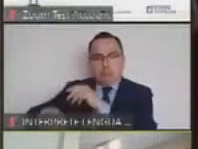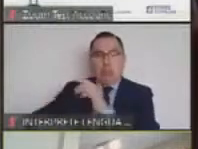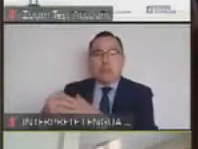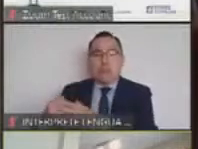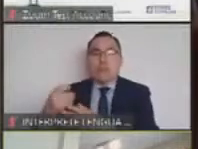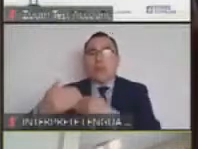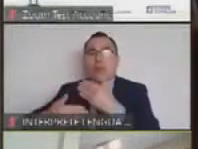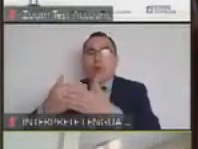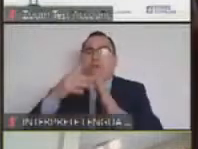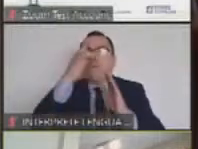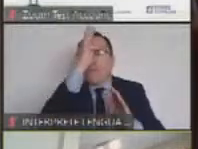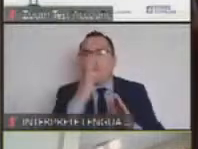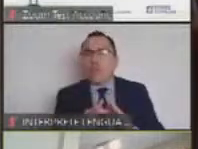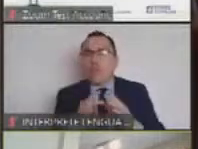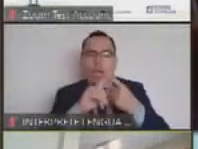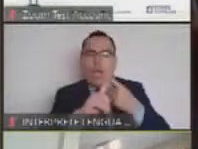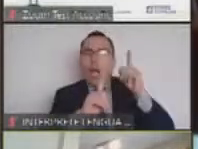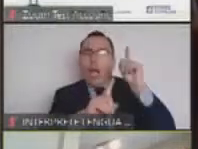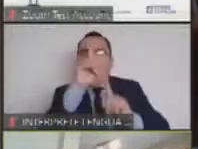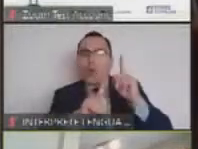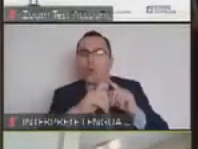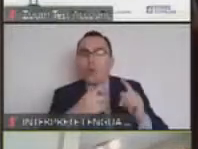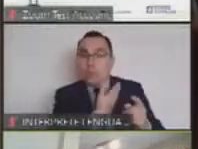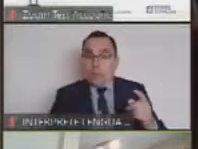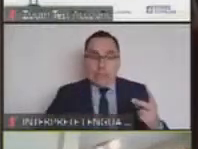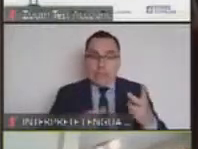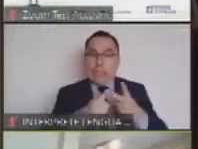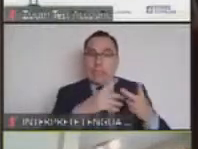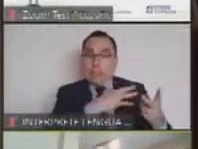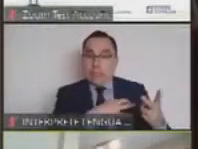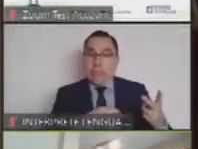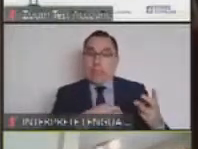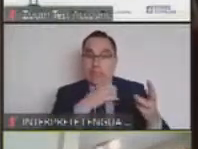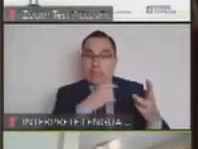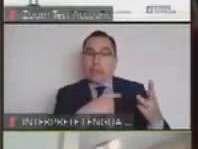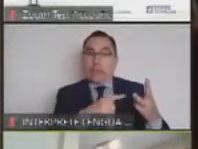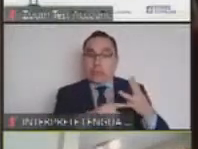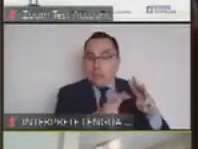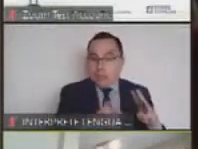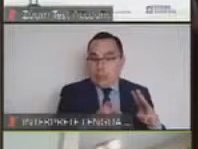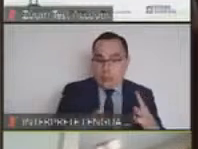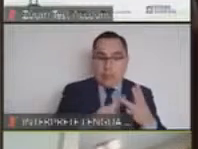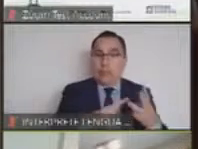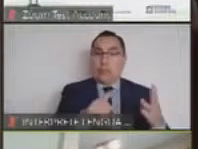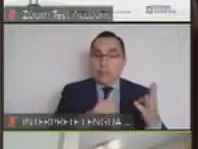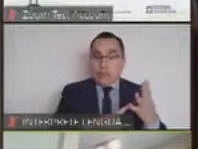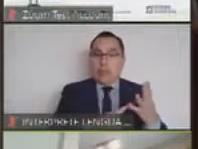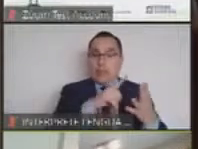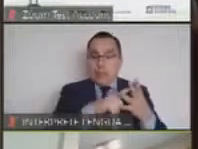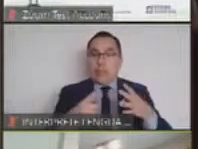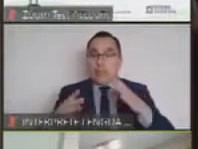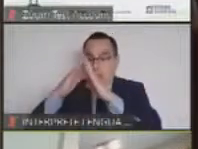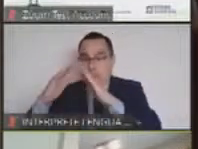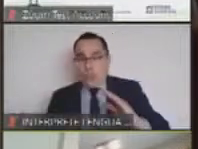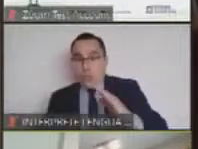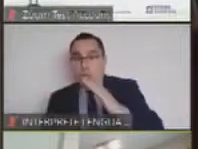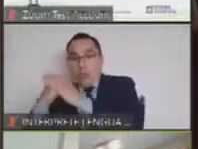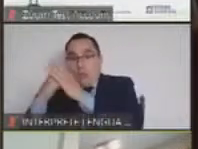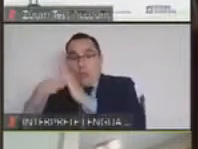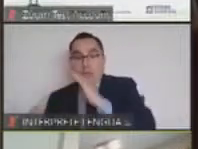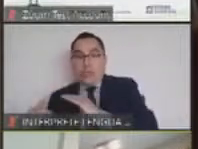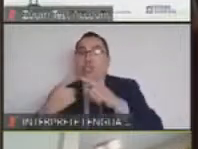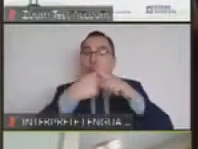funcionarios, entre ellos los presidentes, ministros, fiscales y secretarios de la Corte Suprema y Cortes de